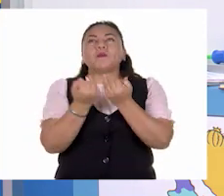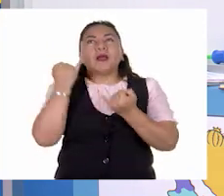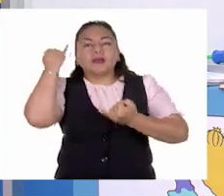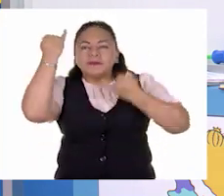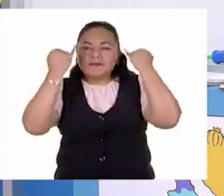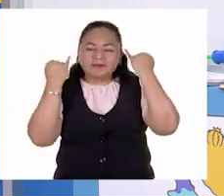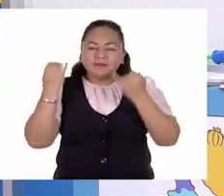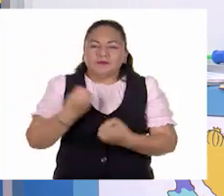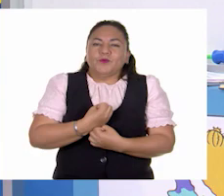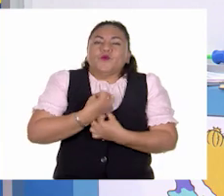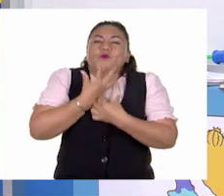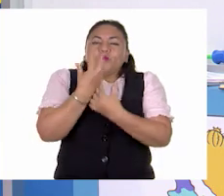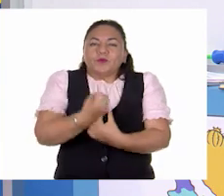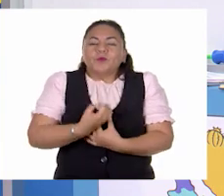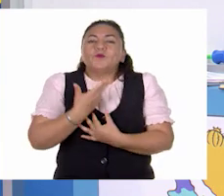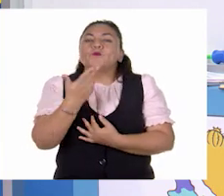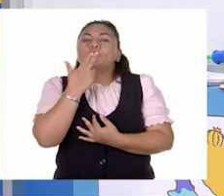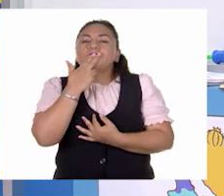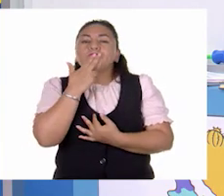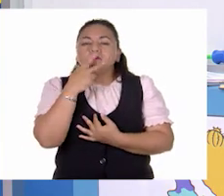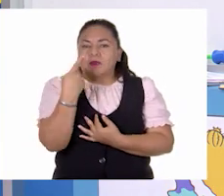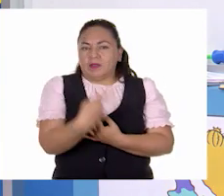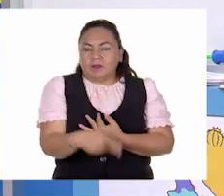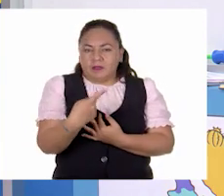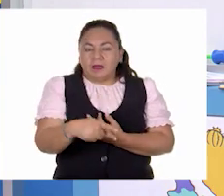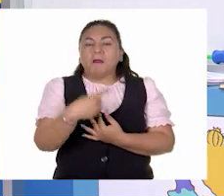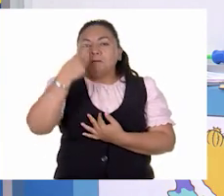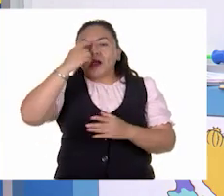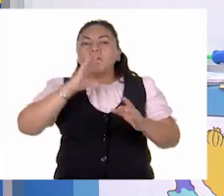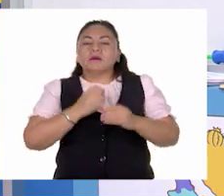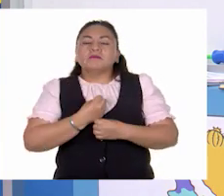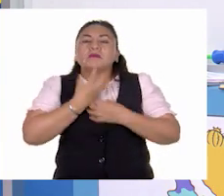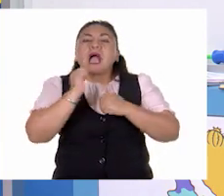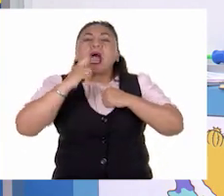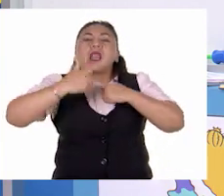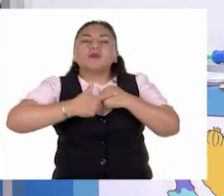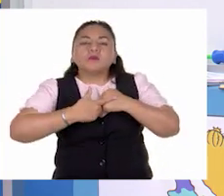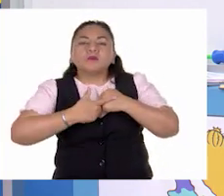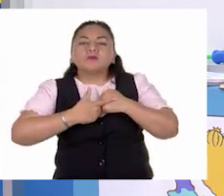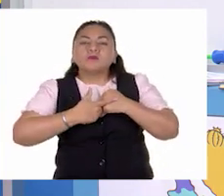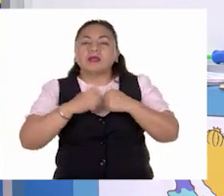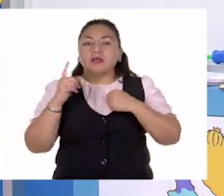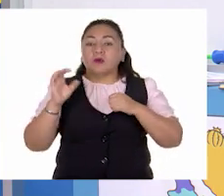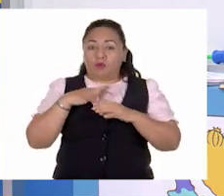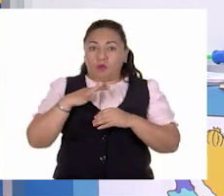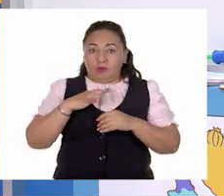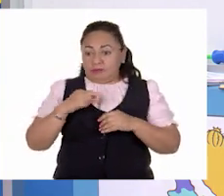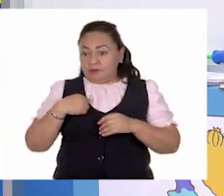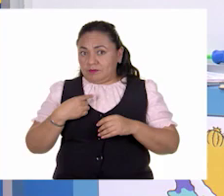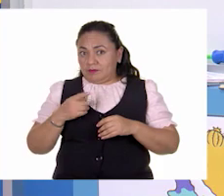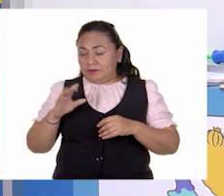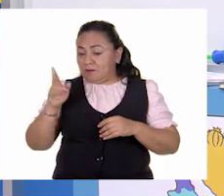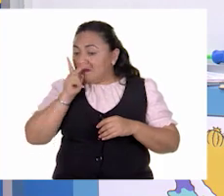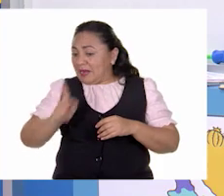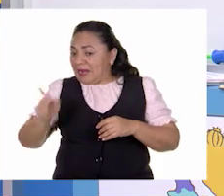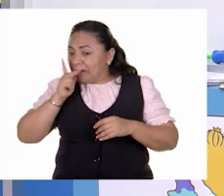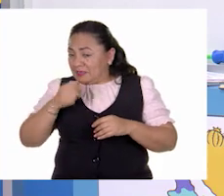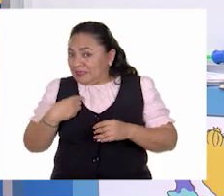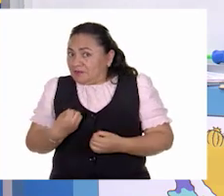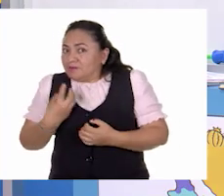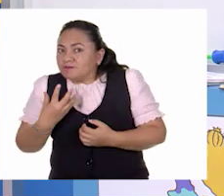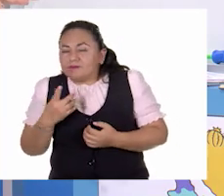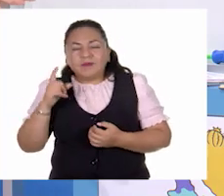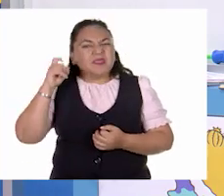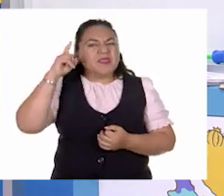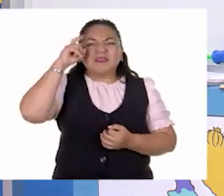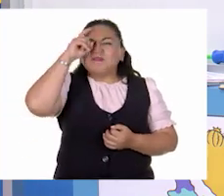lenguaje poético se utilizan en los poemas para comunicar algo que sería difícil de expresar con las palabras que